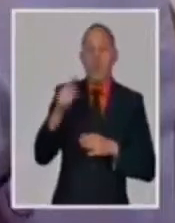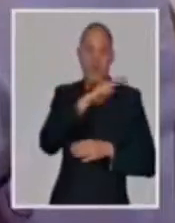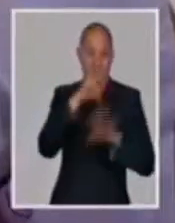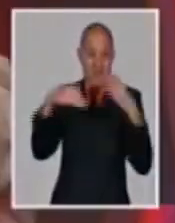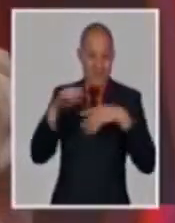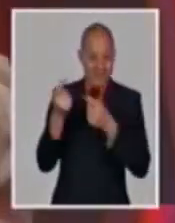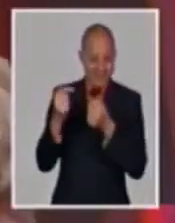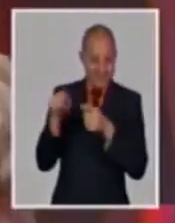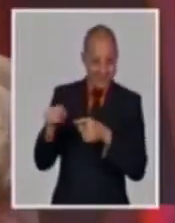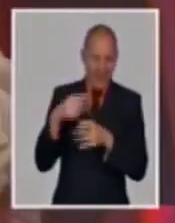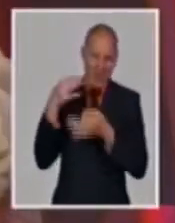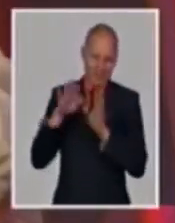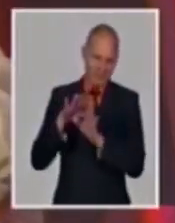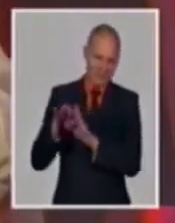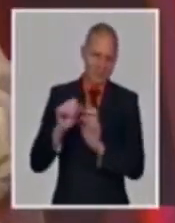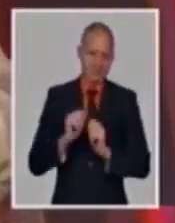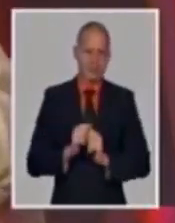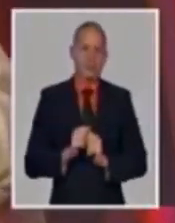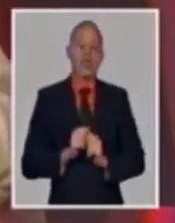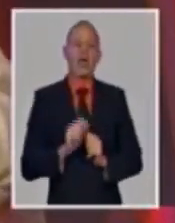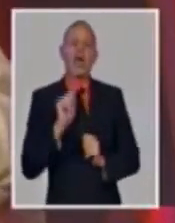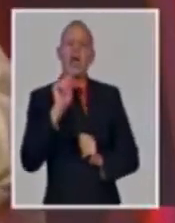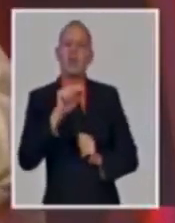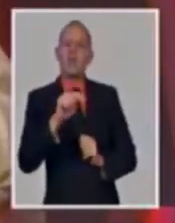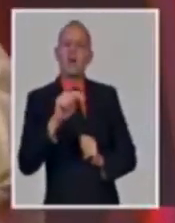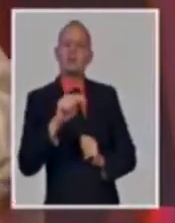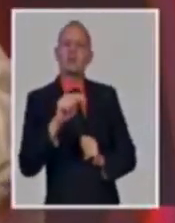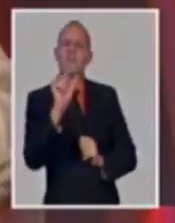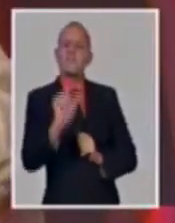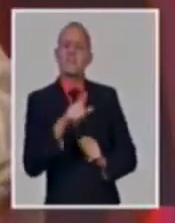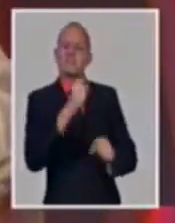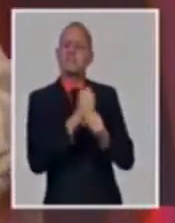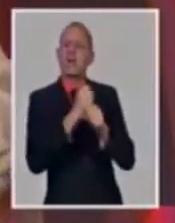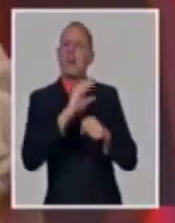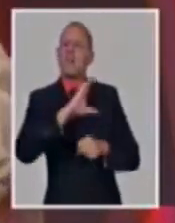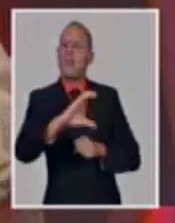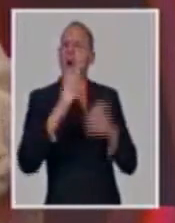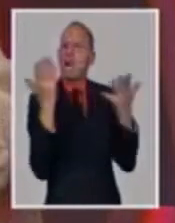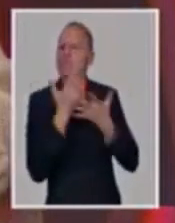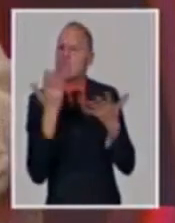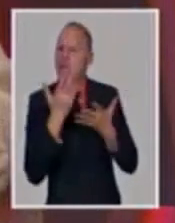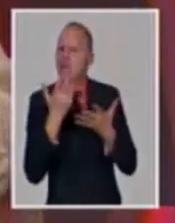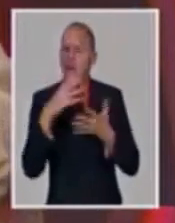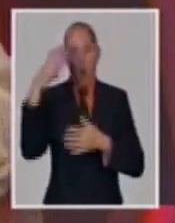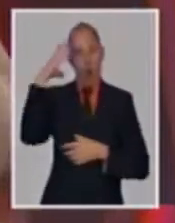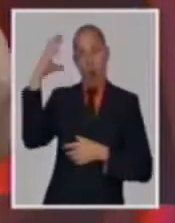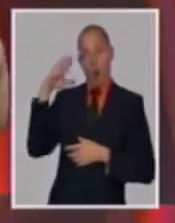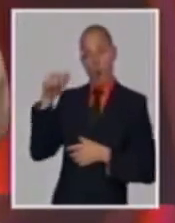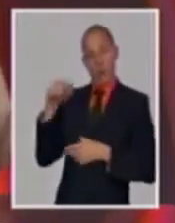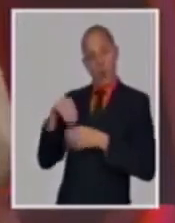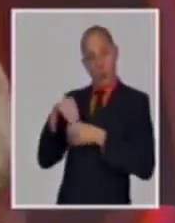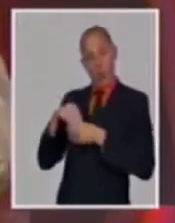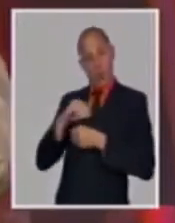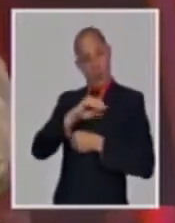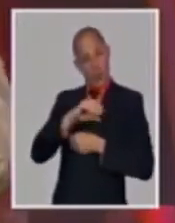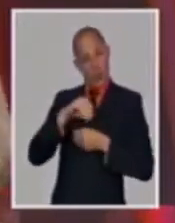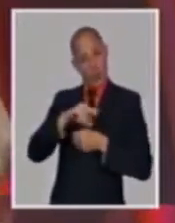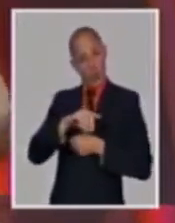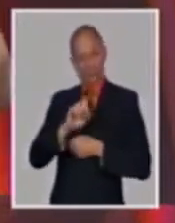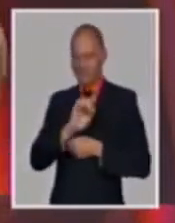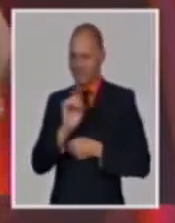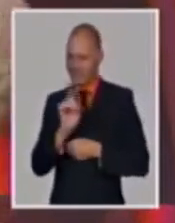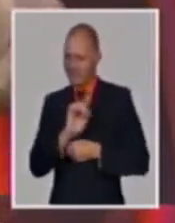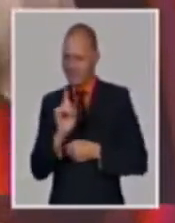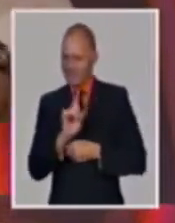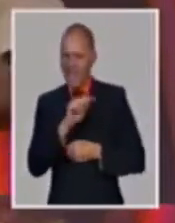Es verdad que eso no lo financia el presupuesto del Estado. Es verdad que lo financian los ingresos de las empresas.